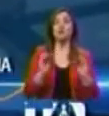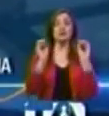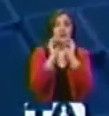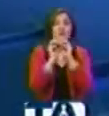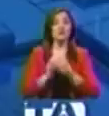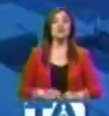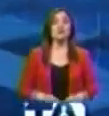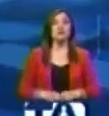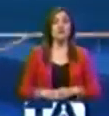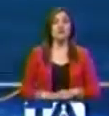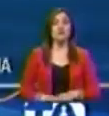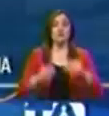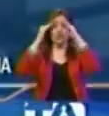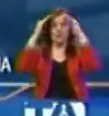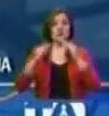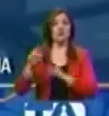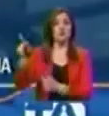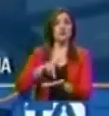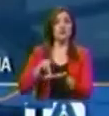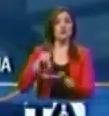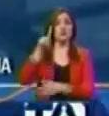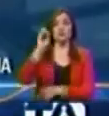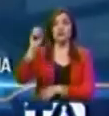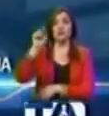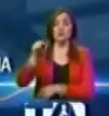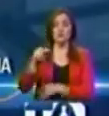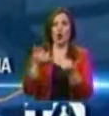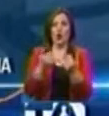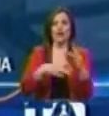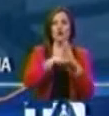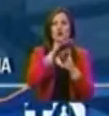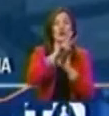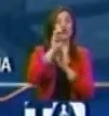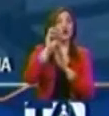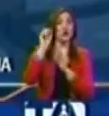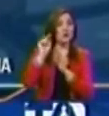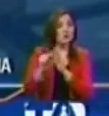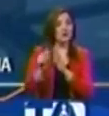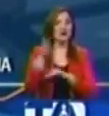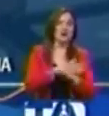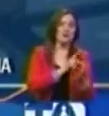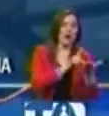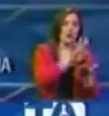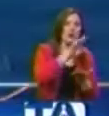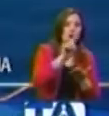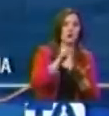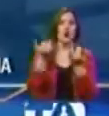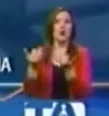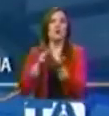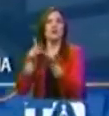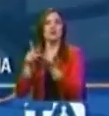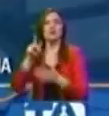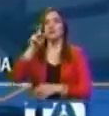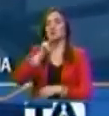incremento. Una vivienda de $100.000 que ahora está revalorada en $200.000, por la que se pagaba $41, ahora tendrá